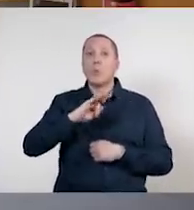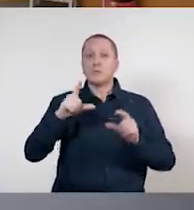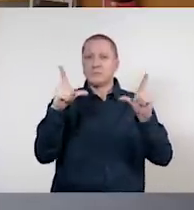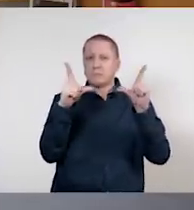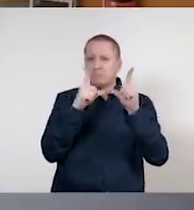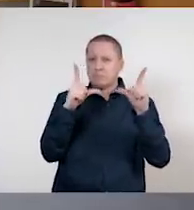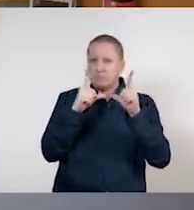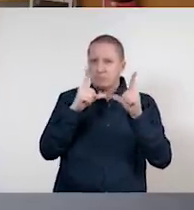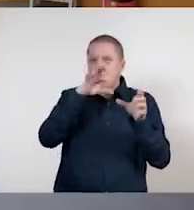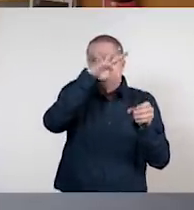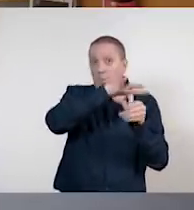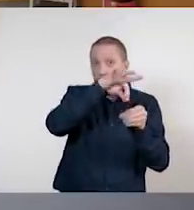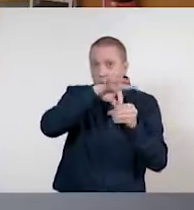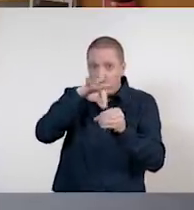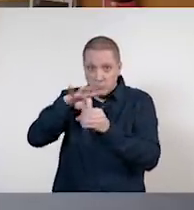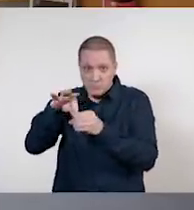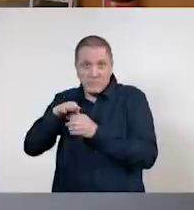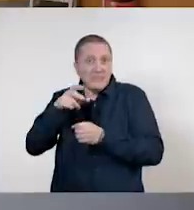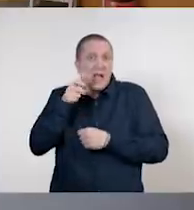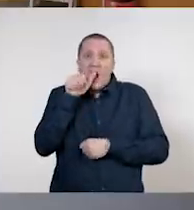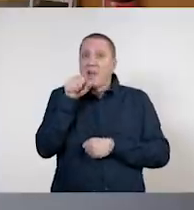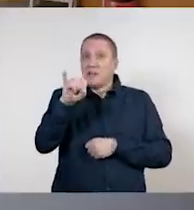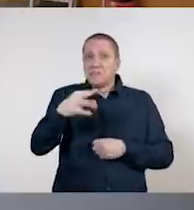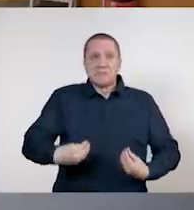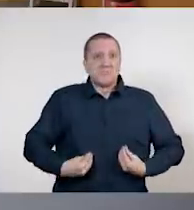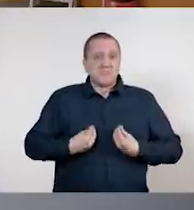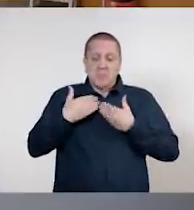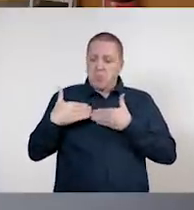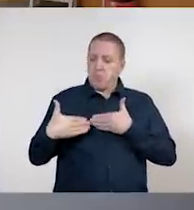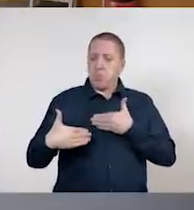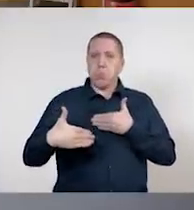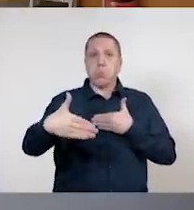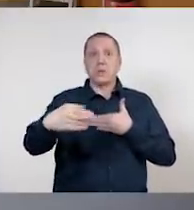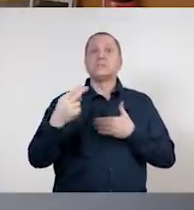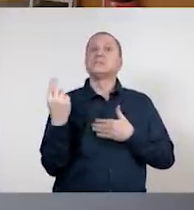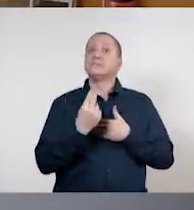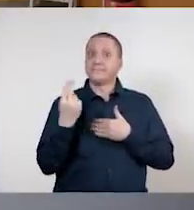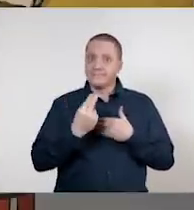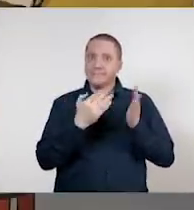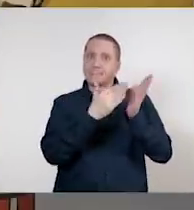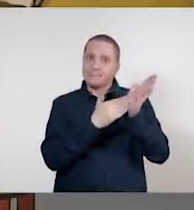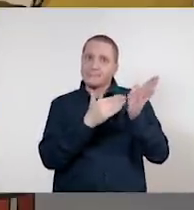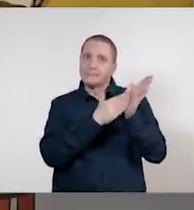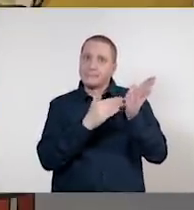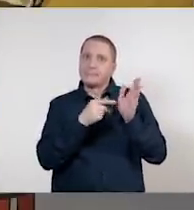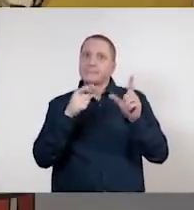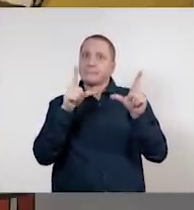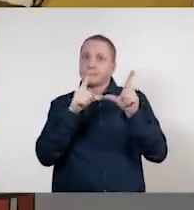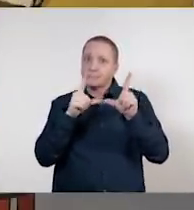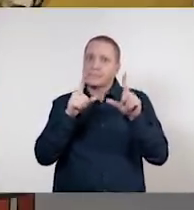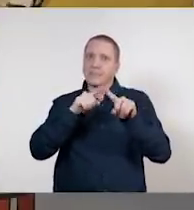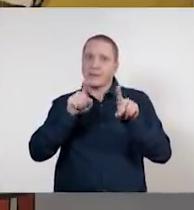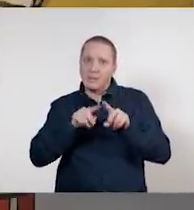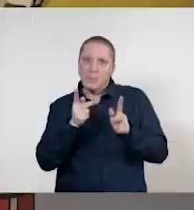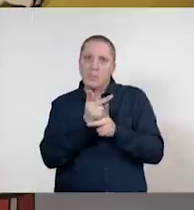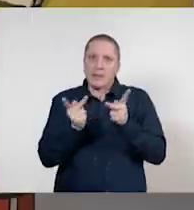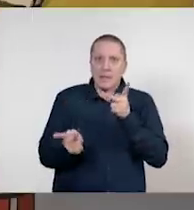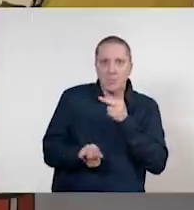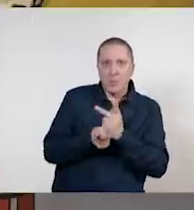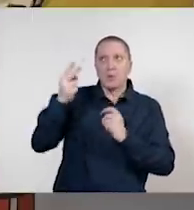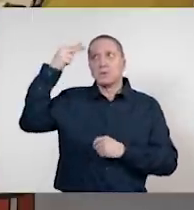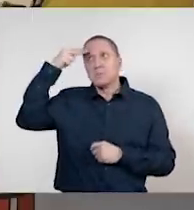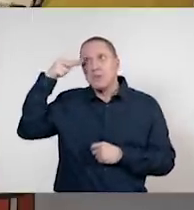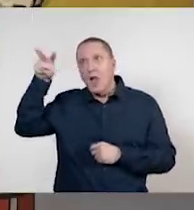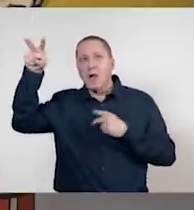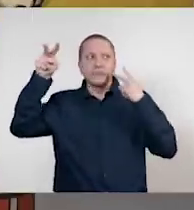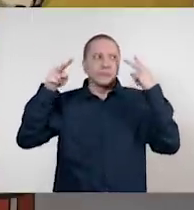votar. Ya. Toda la vida vamos a necesitar estos documentos y el acta de nacimiento Por eso es como una llave. Porque también para sacar un pasaporte, por